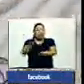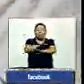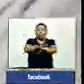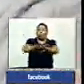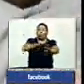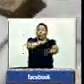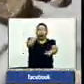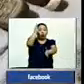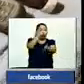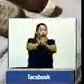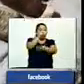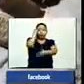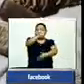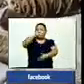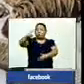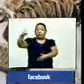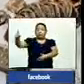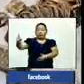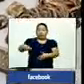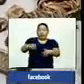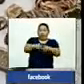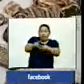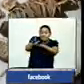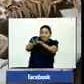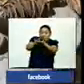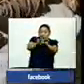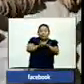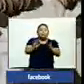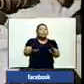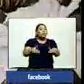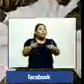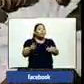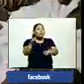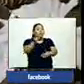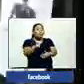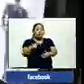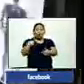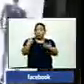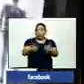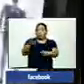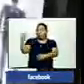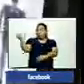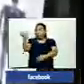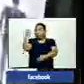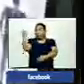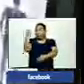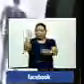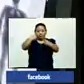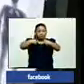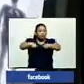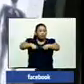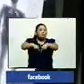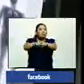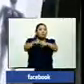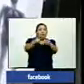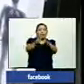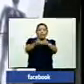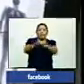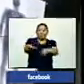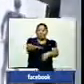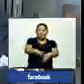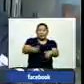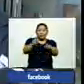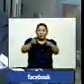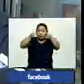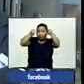de delitos como asesinatos y extorsiones. Es por eso que las medidas de emergencia continuarán en los recintos de